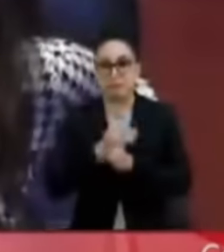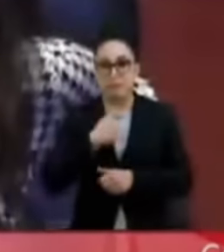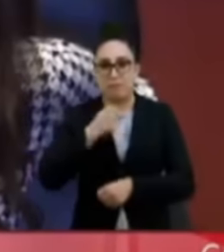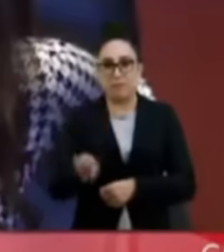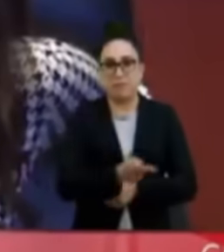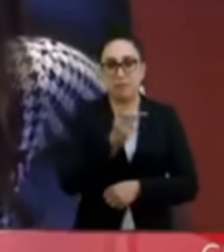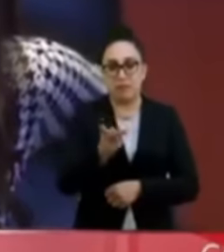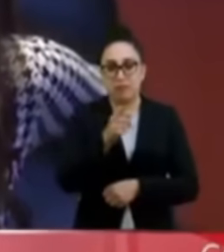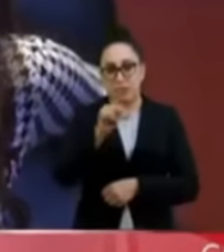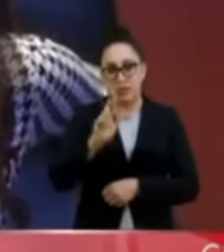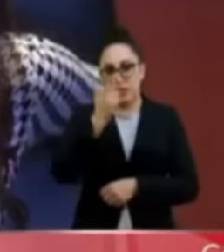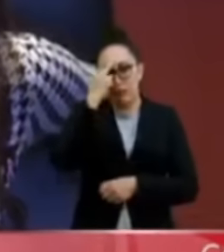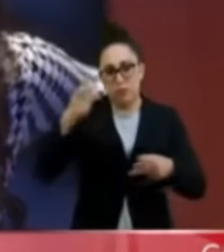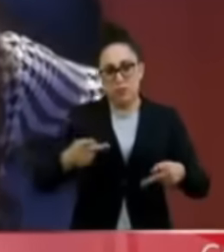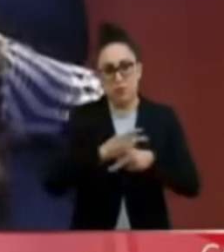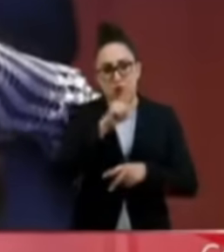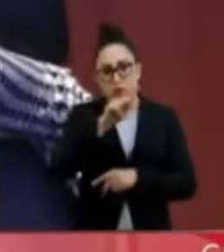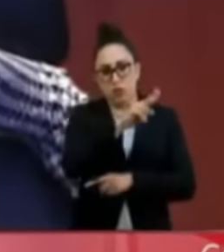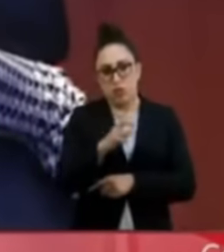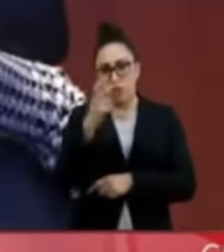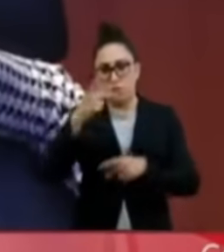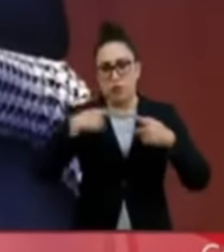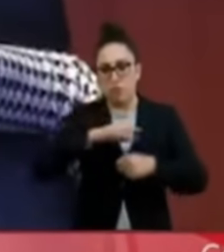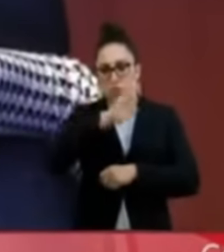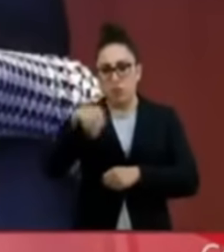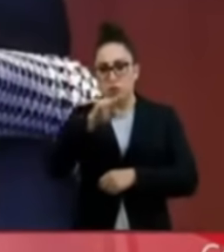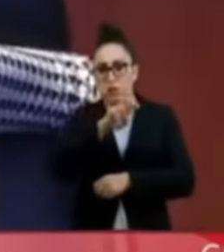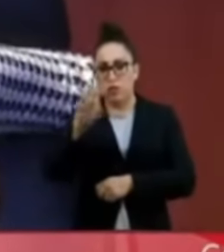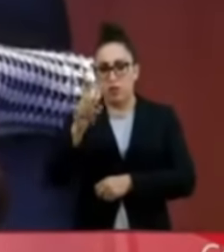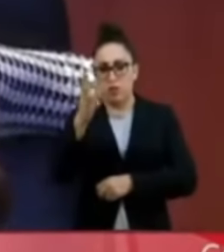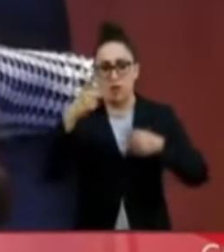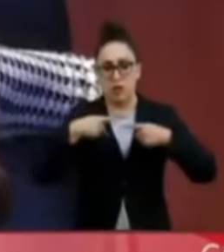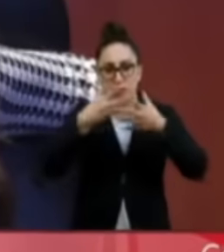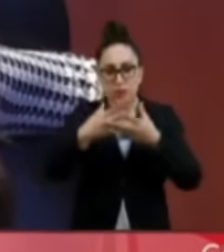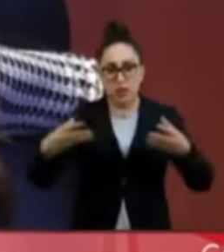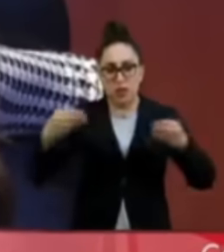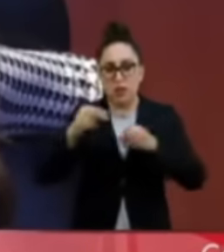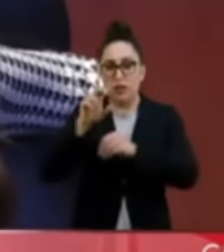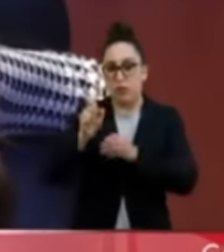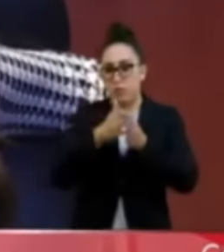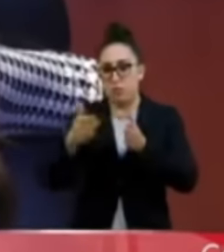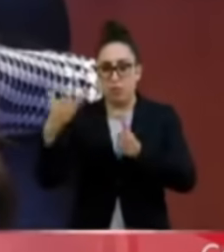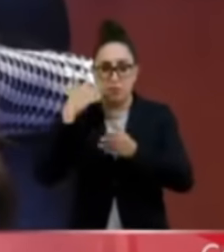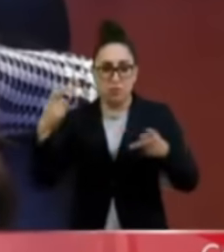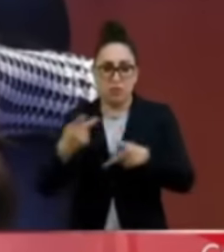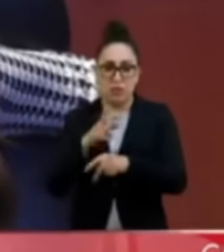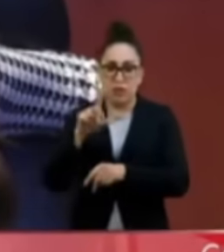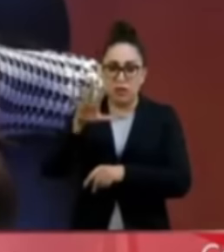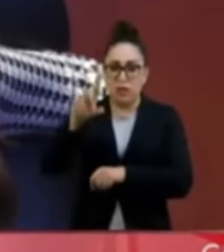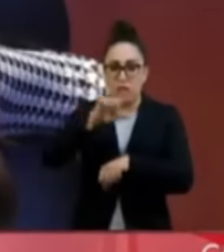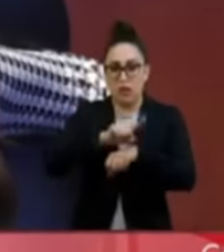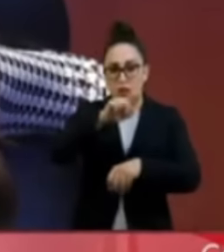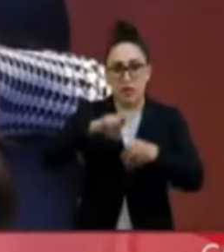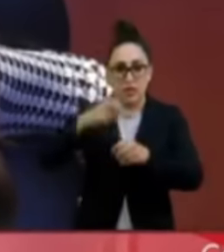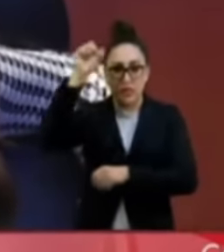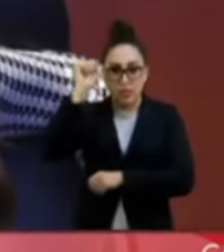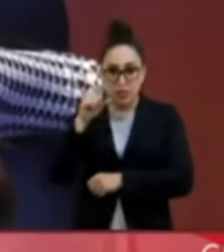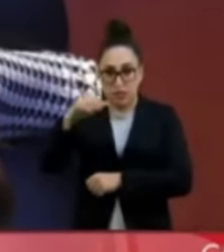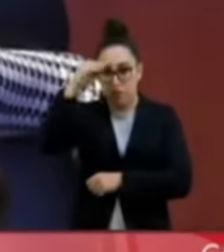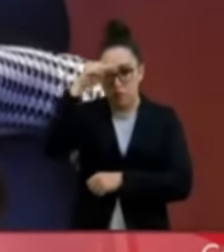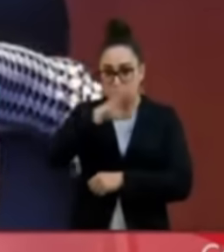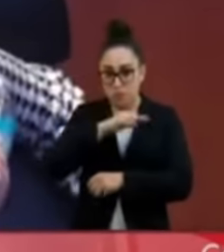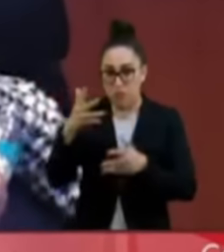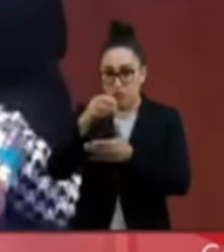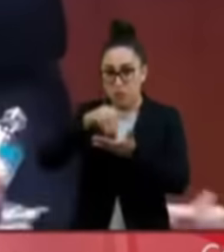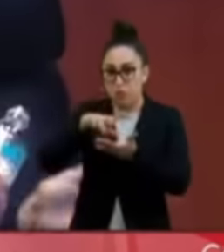con la condición que vive Sinaloa, 202 muertos, 234 desaparecidos en 35 días, ¿es posible que se pueda llevar una elección de